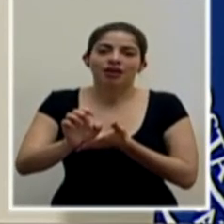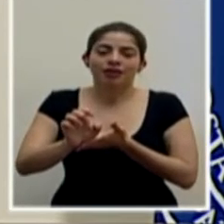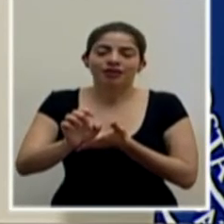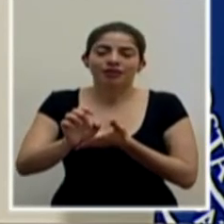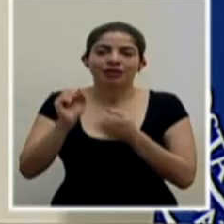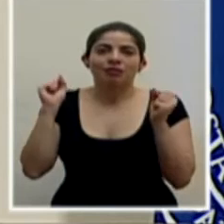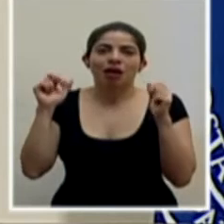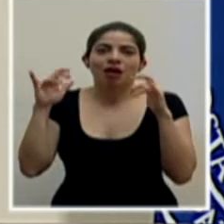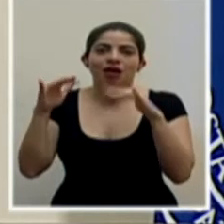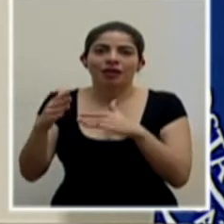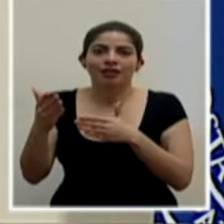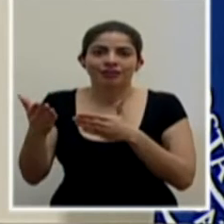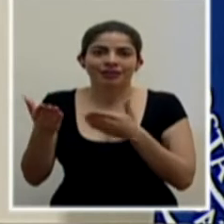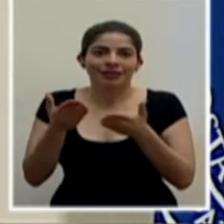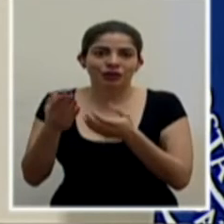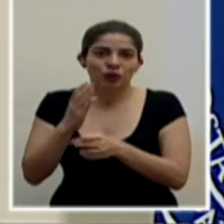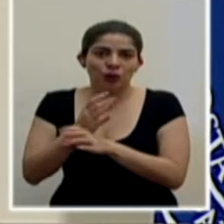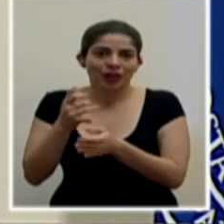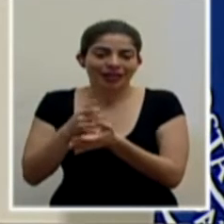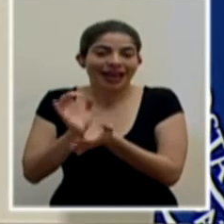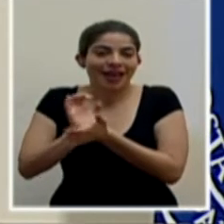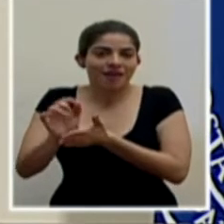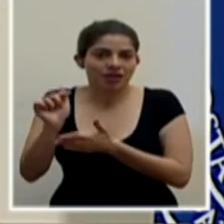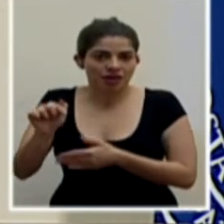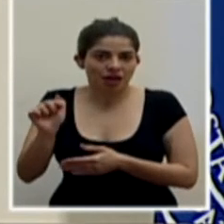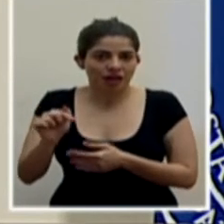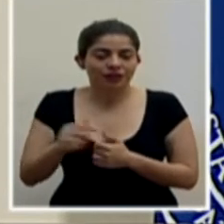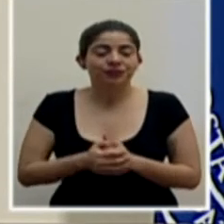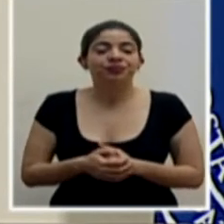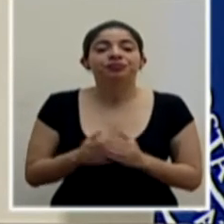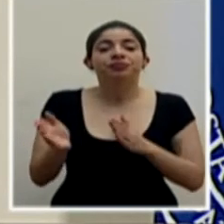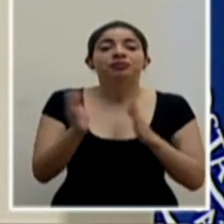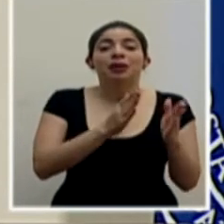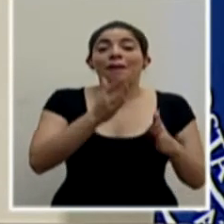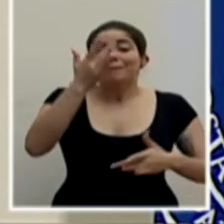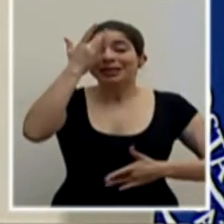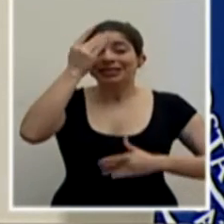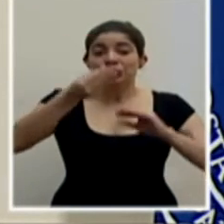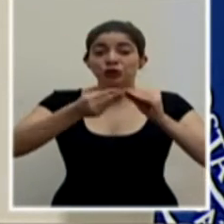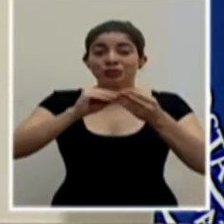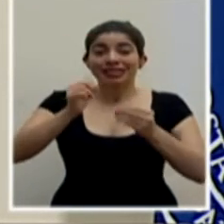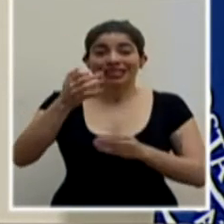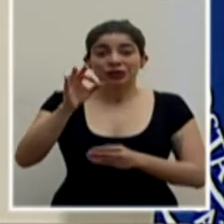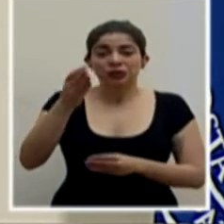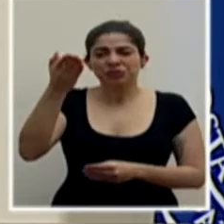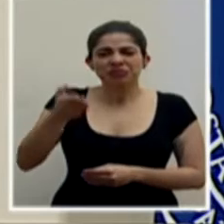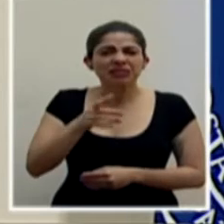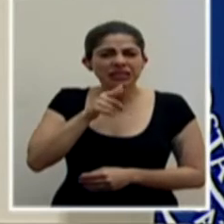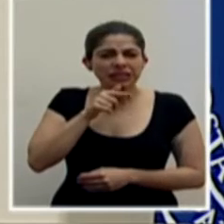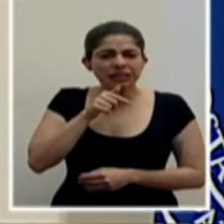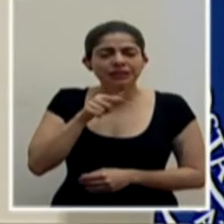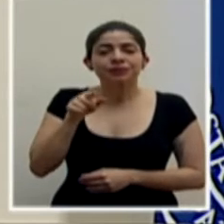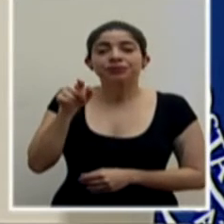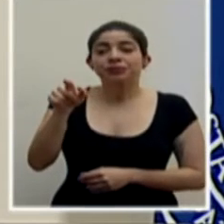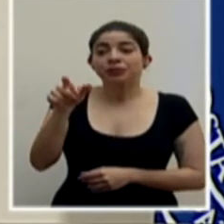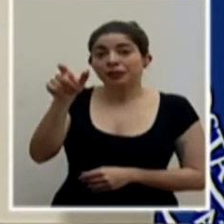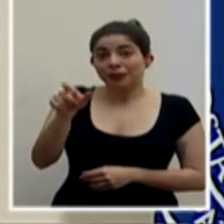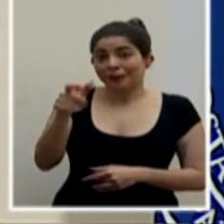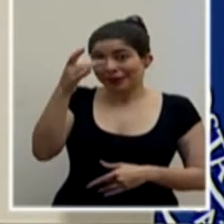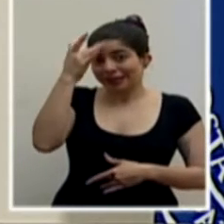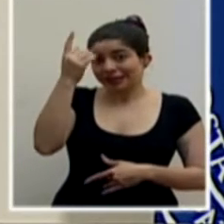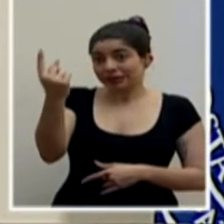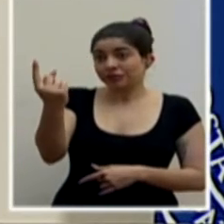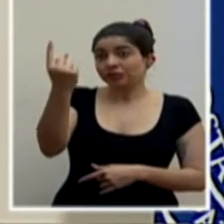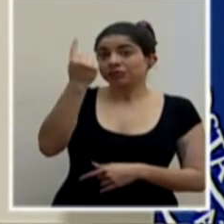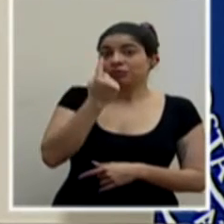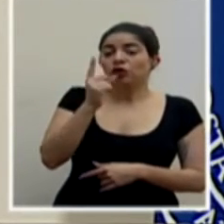el desborde de los servicios de UCI. En cuanto al paciente 19, es un paciente que ingresó al